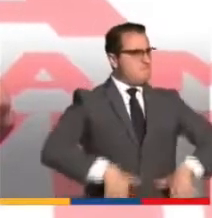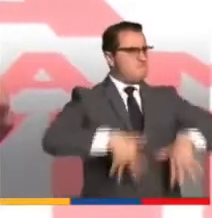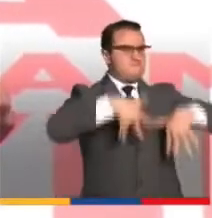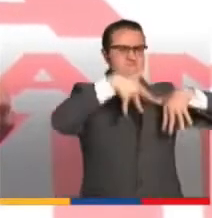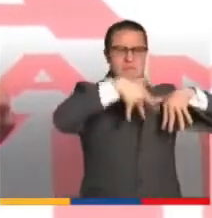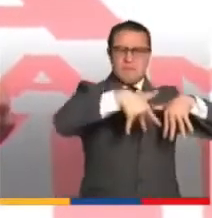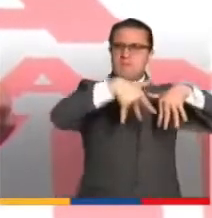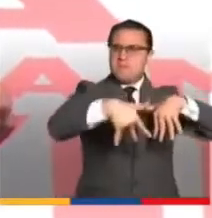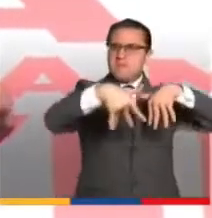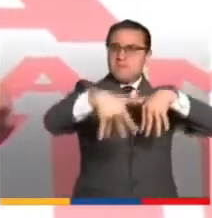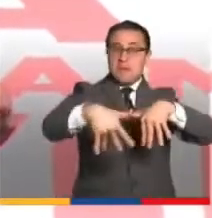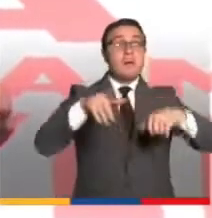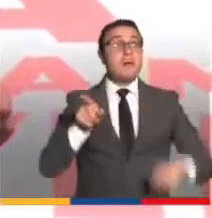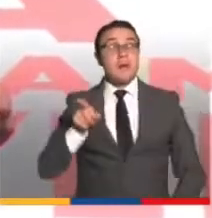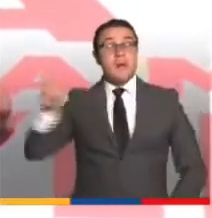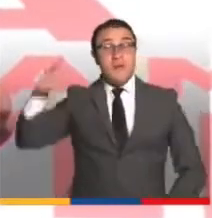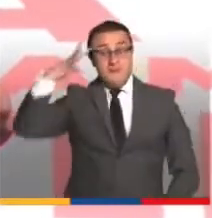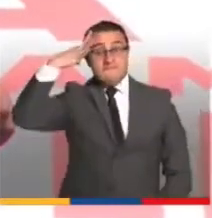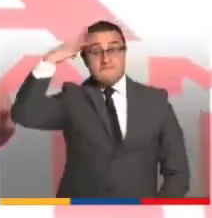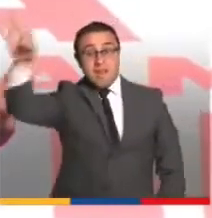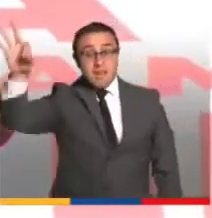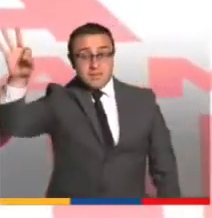ciudades. Francia.